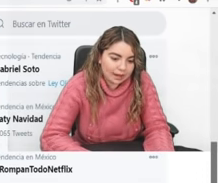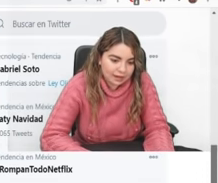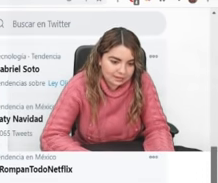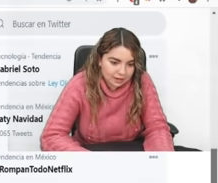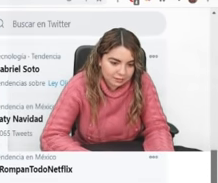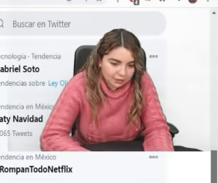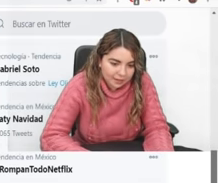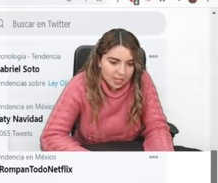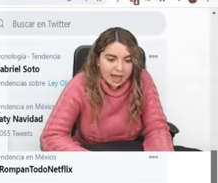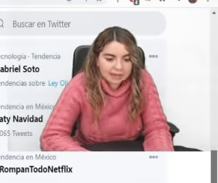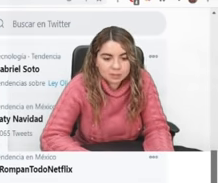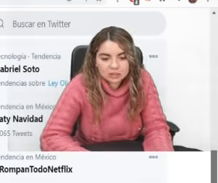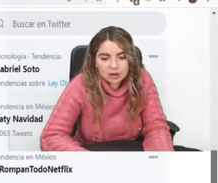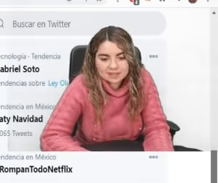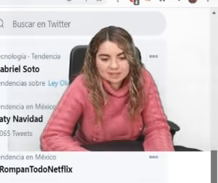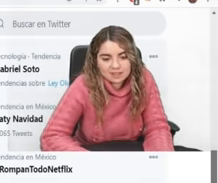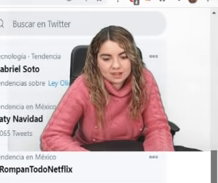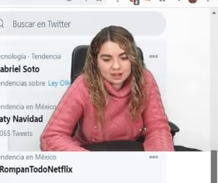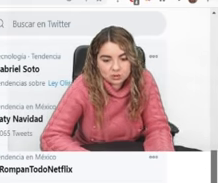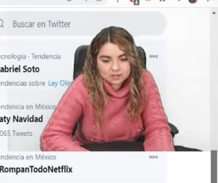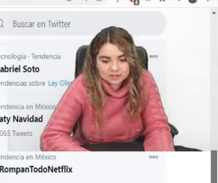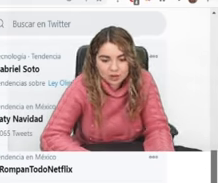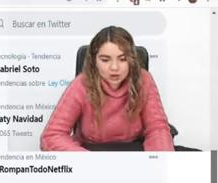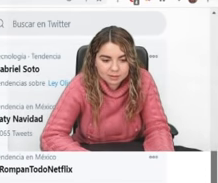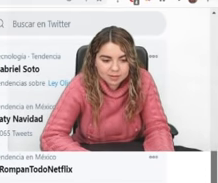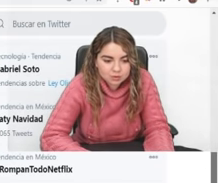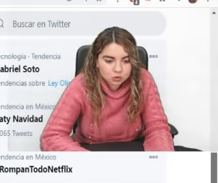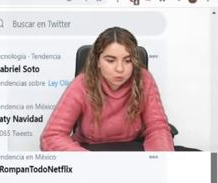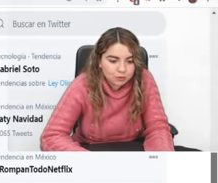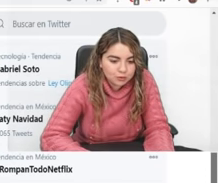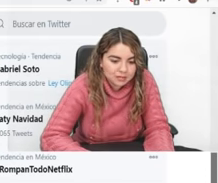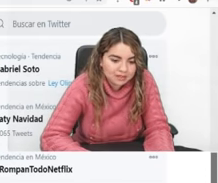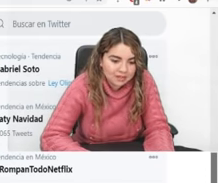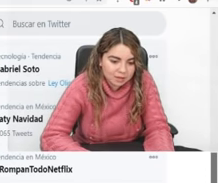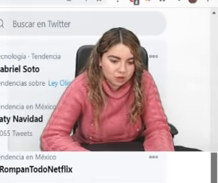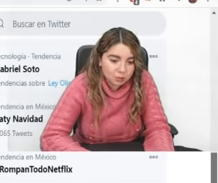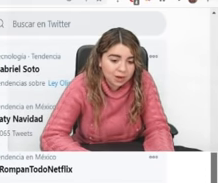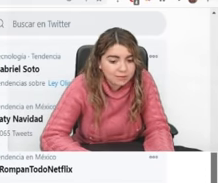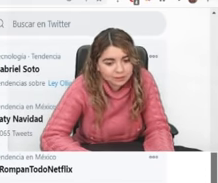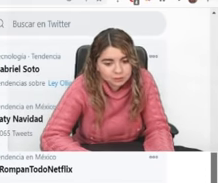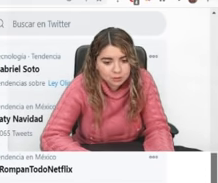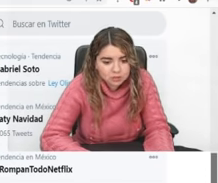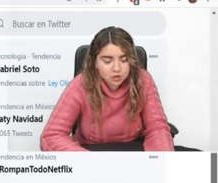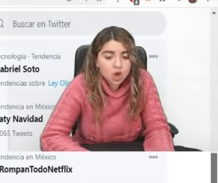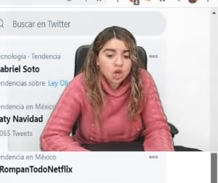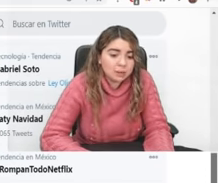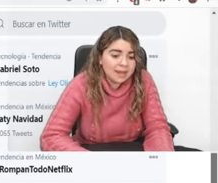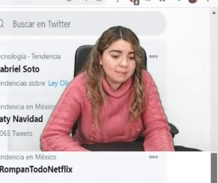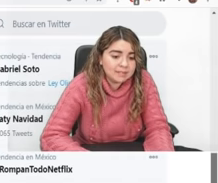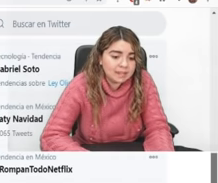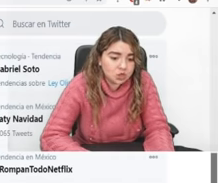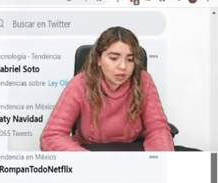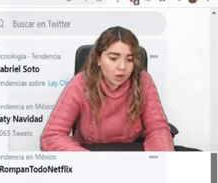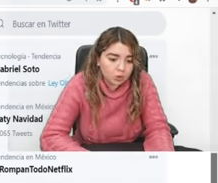Los Ángeles, California. Al respecto, la Secretaría de Relaciones Exteriores manifestó su profundo extrañamiento por la falta de información sobre